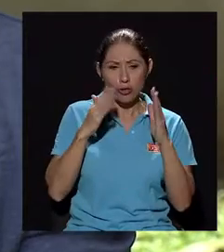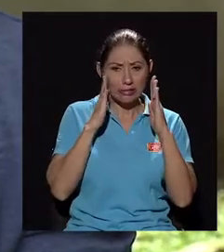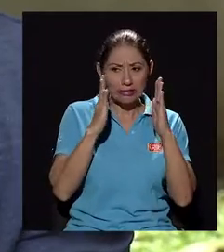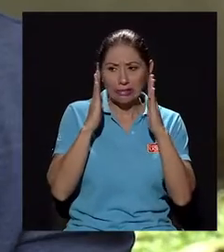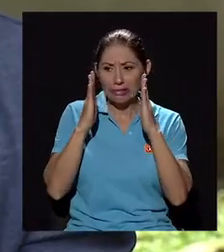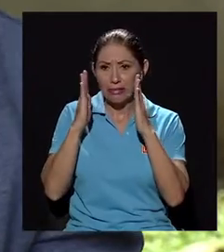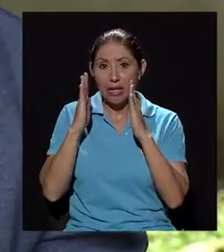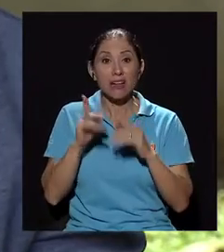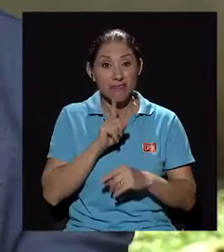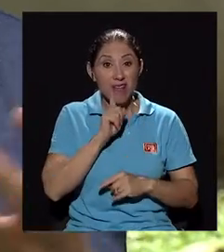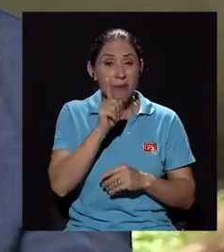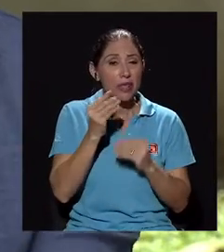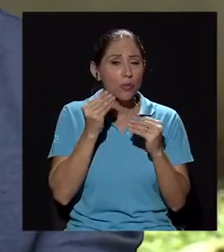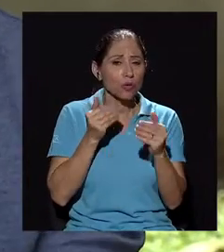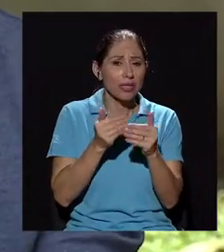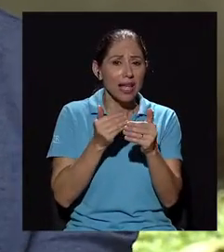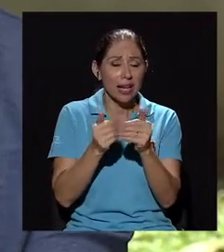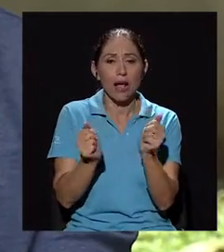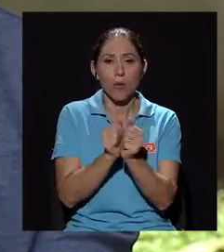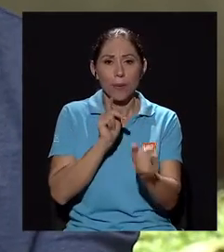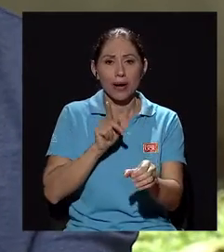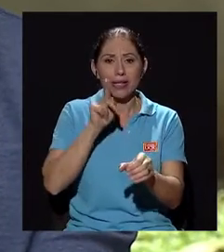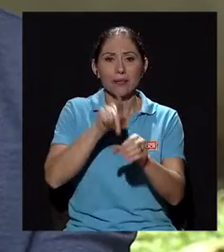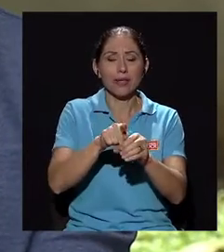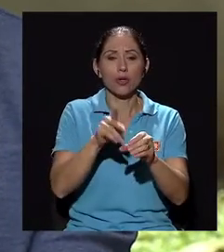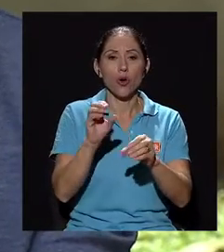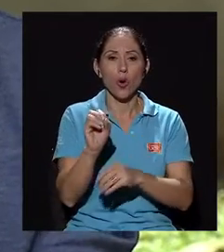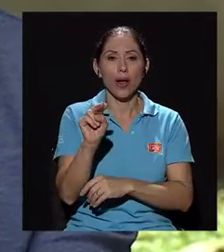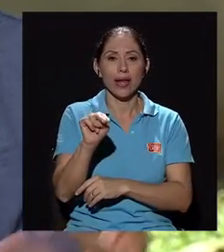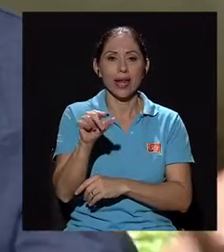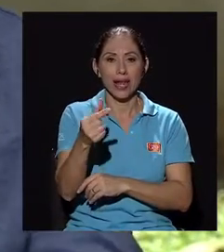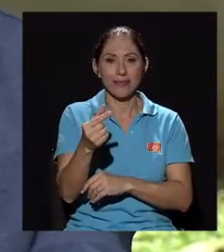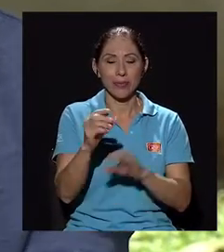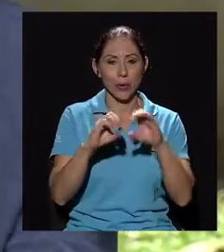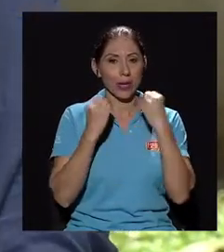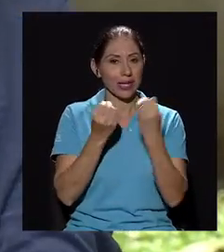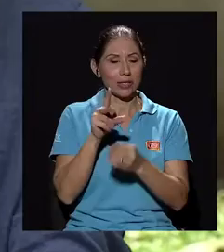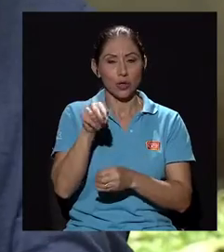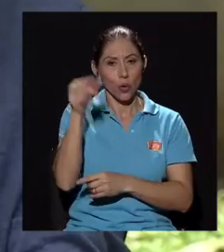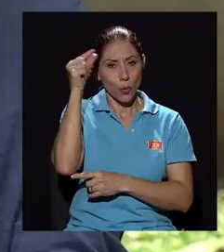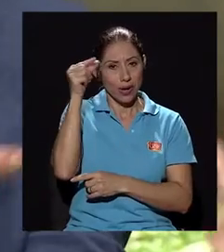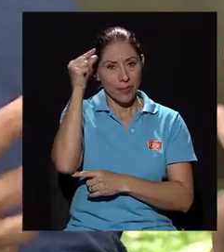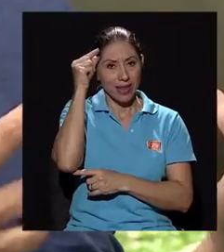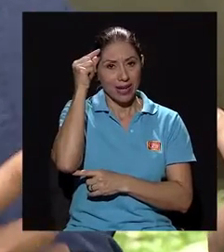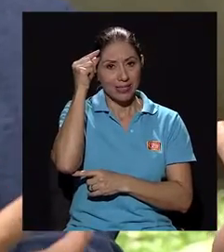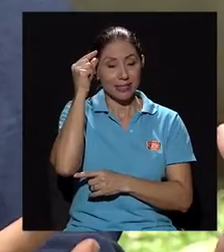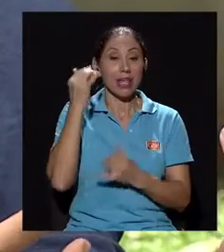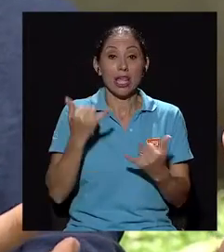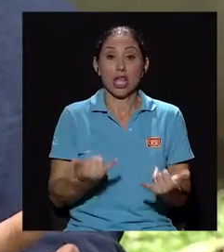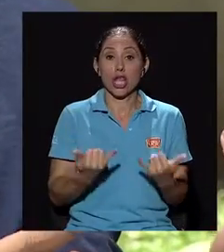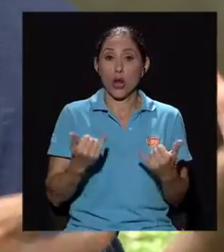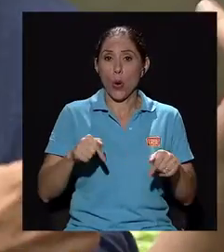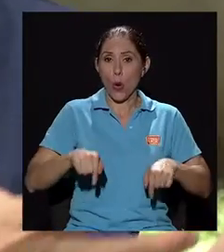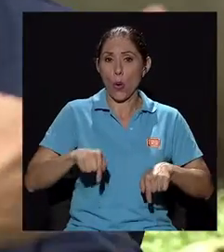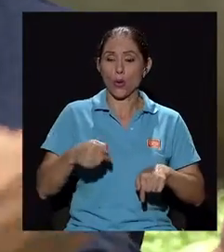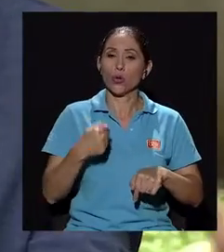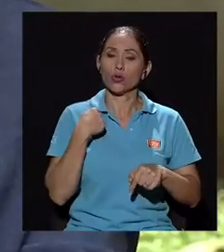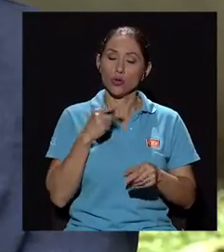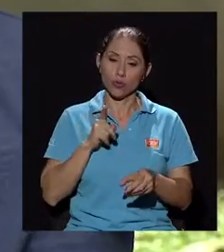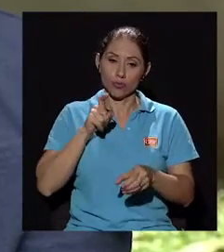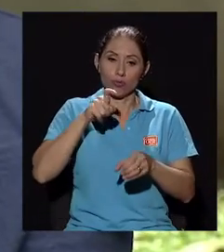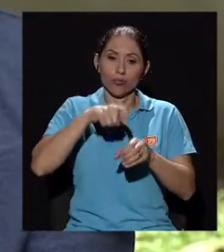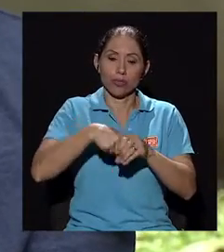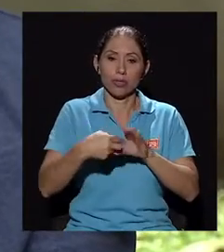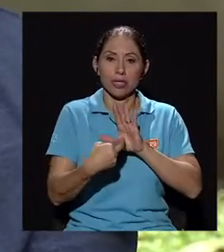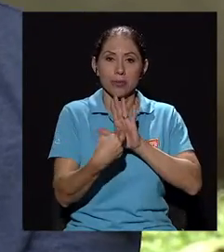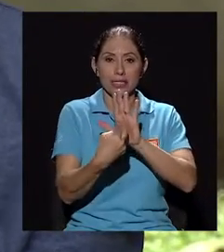de cerca, inclusive con participación en las organizaciones no gubernamentales en ese entonces, y hoy siendo, ¿verdad?, parte de esa representación ahí en